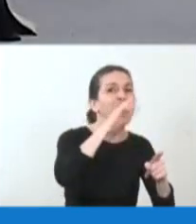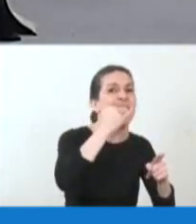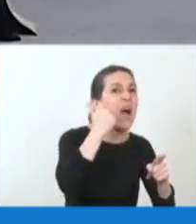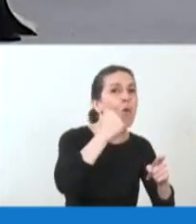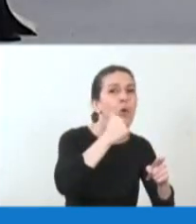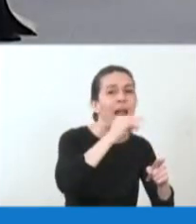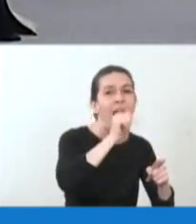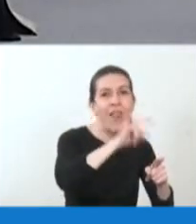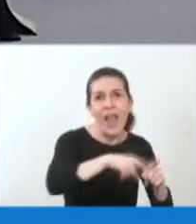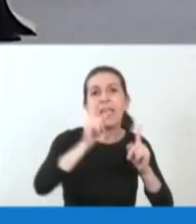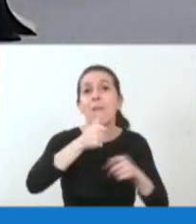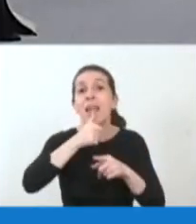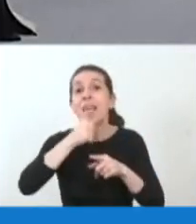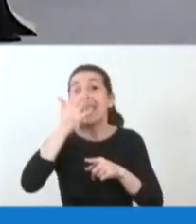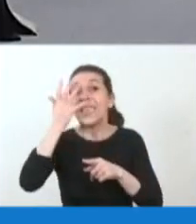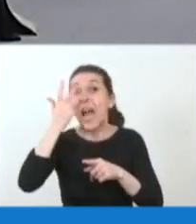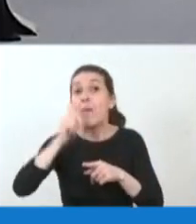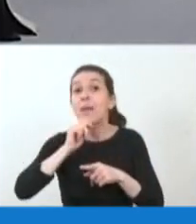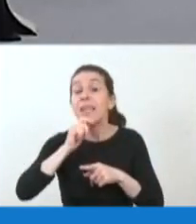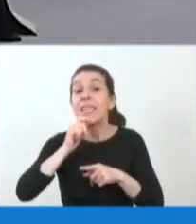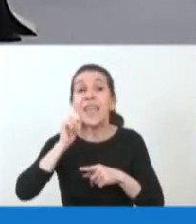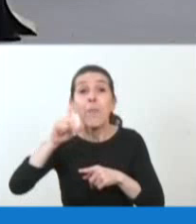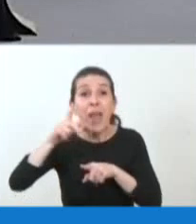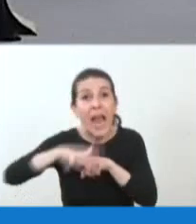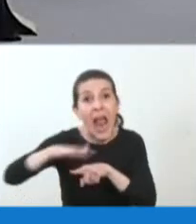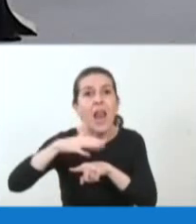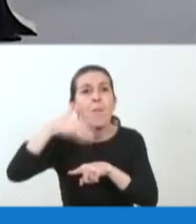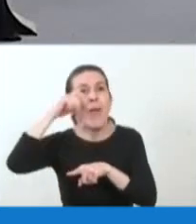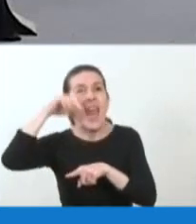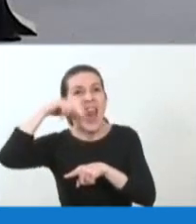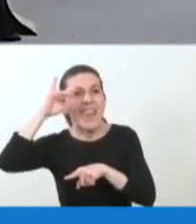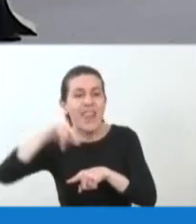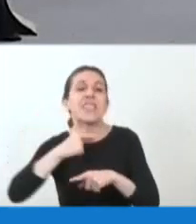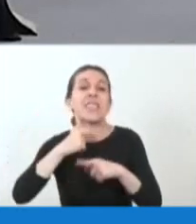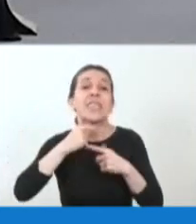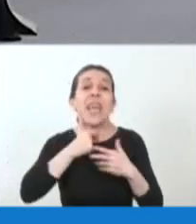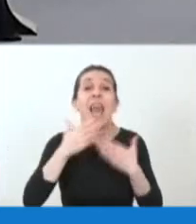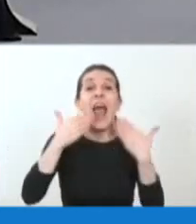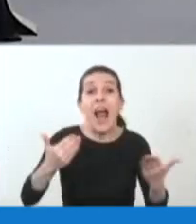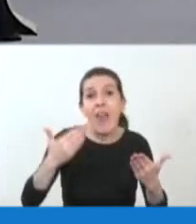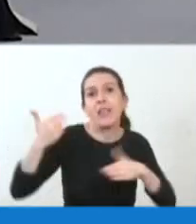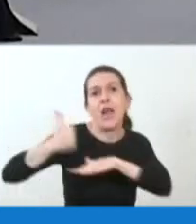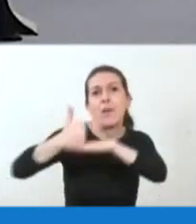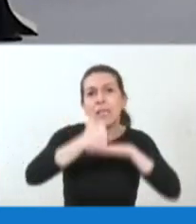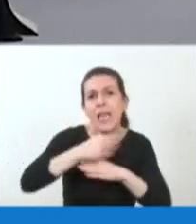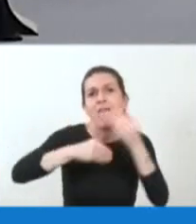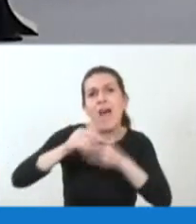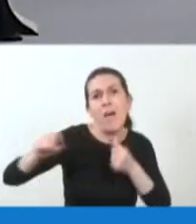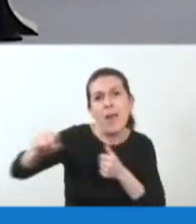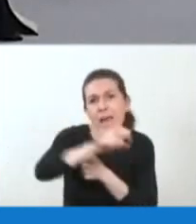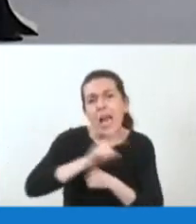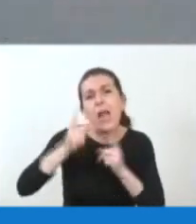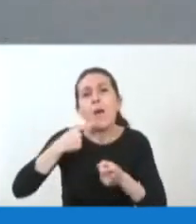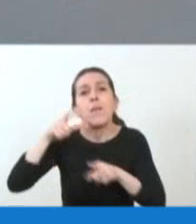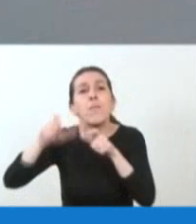lucas ghi de sanmiguel jaime menéndez queremos agradecer muy especialmente la presencia de familiares y víctimas